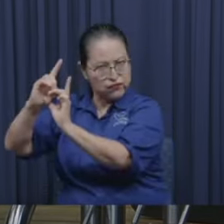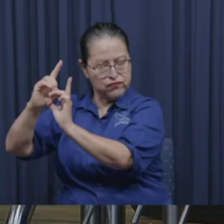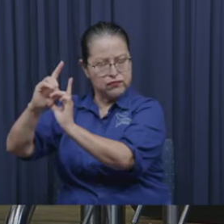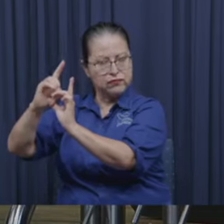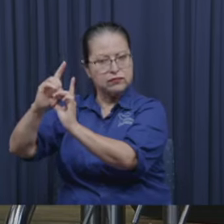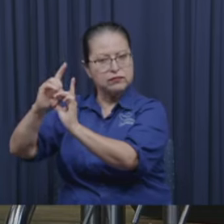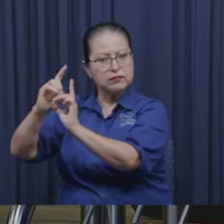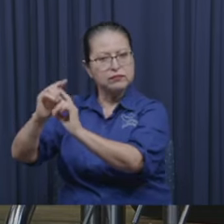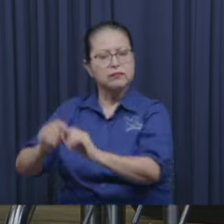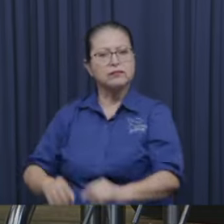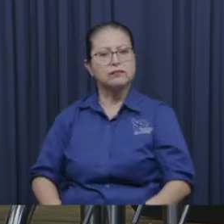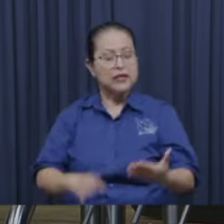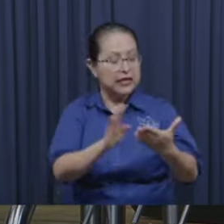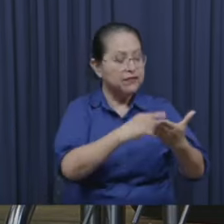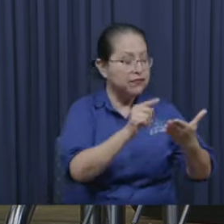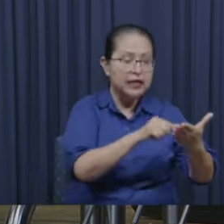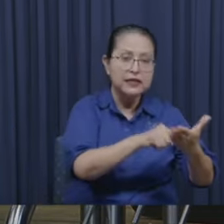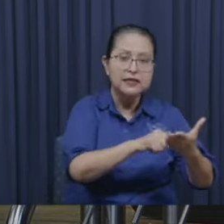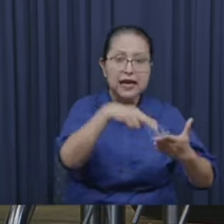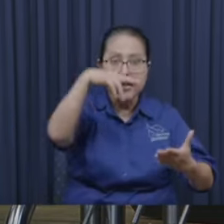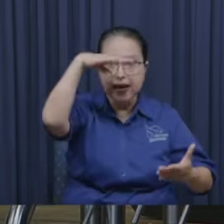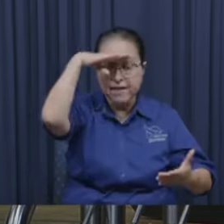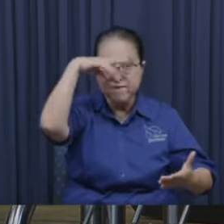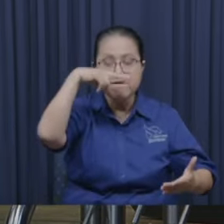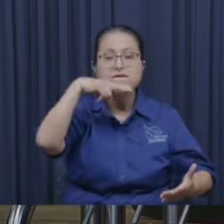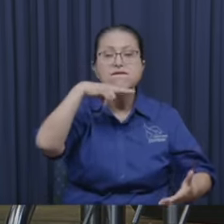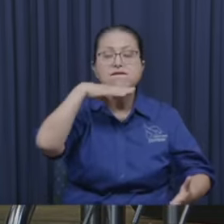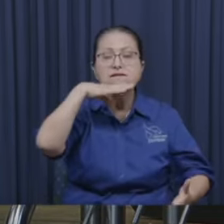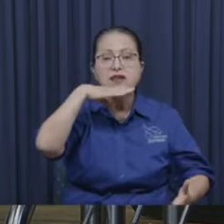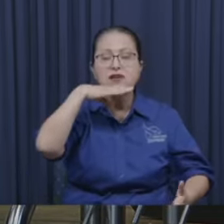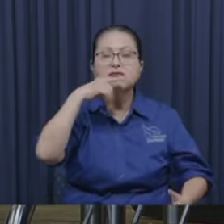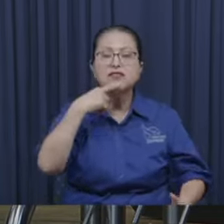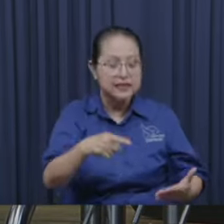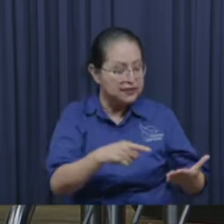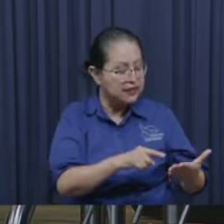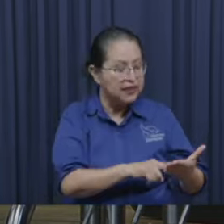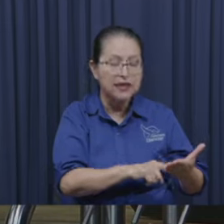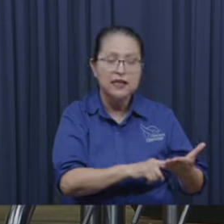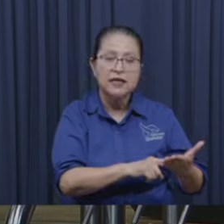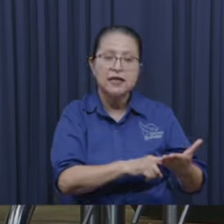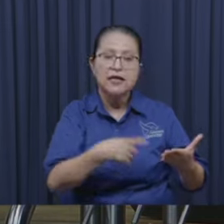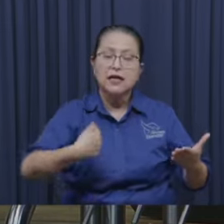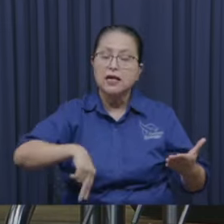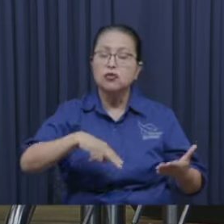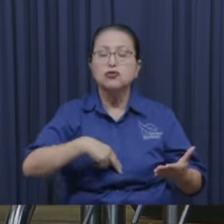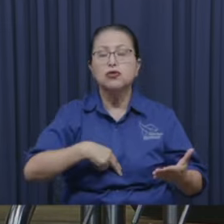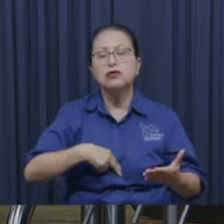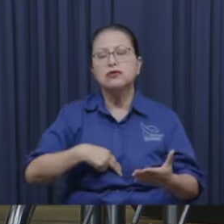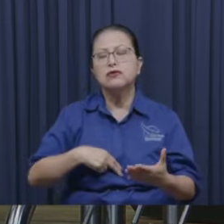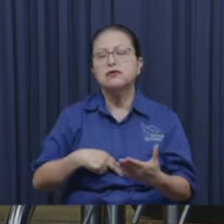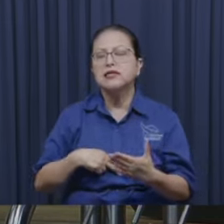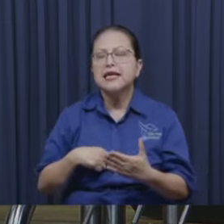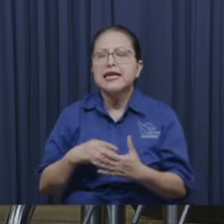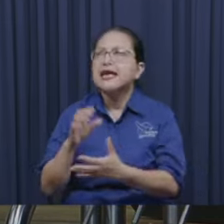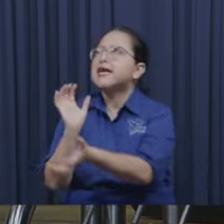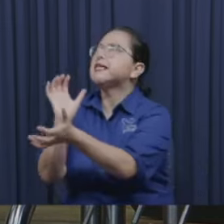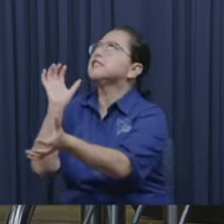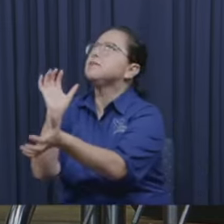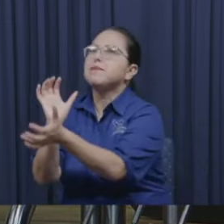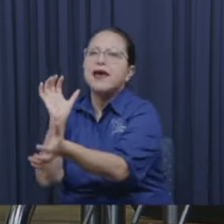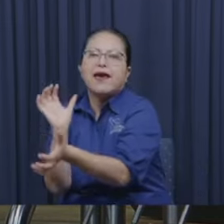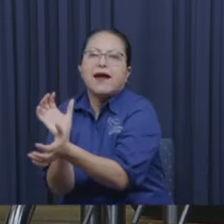y dice también ahí en hebreos es nosotros estamos esperando ansiosa ente